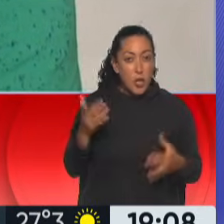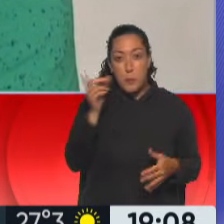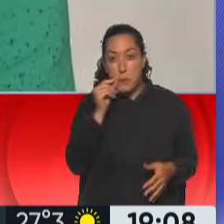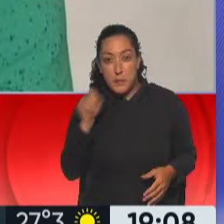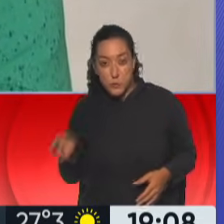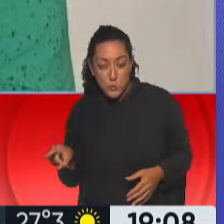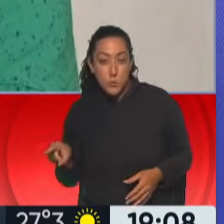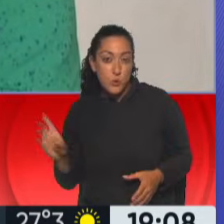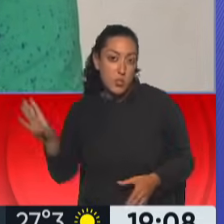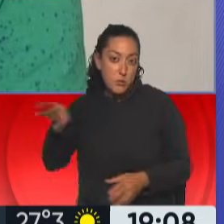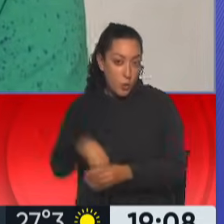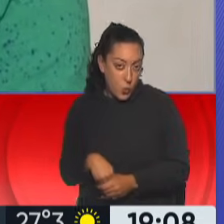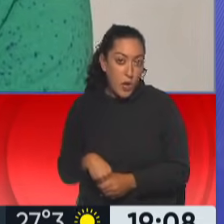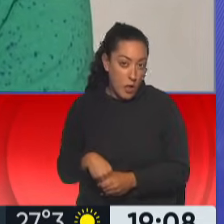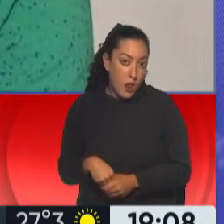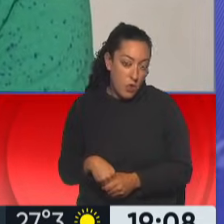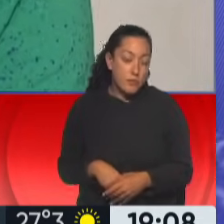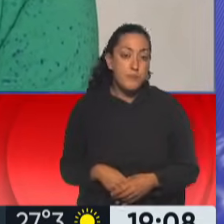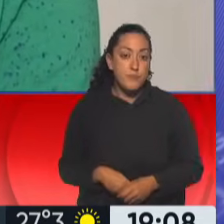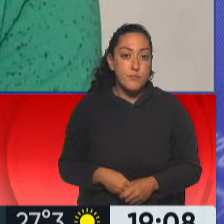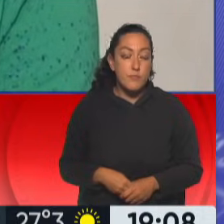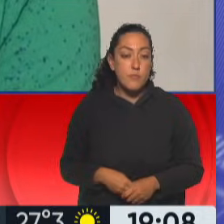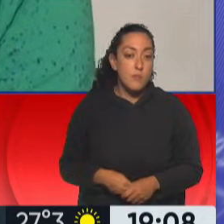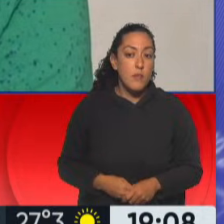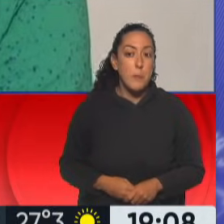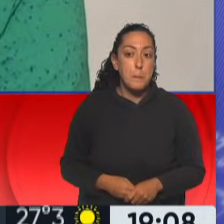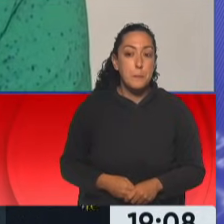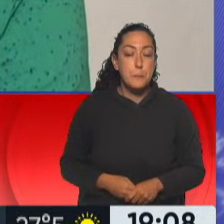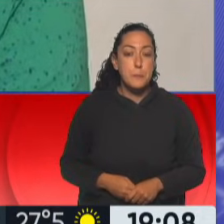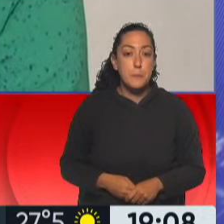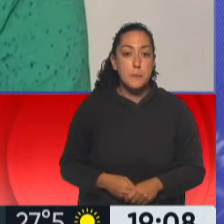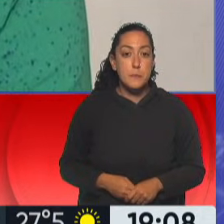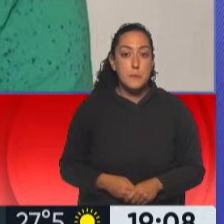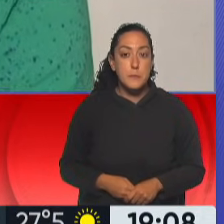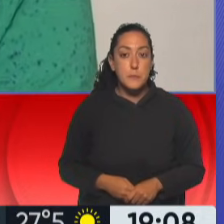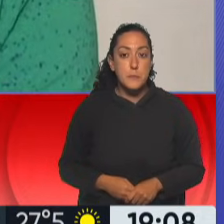el padre de ellos. Luego, bueno, ellos se